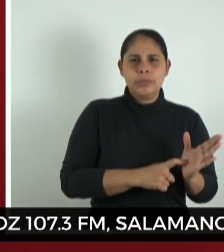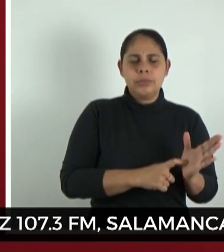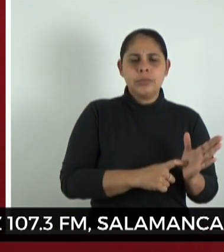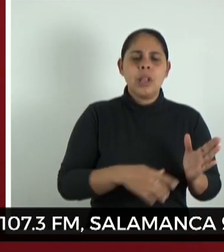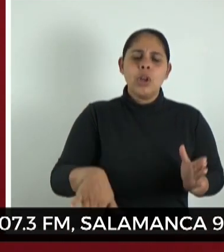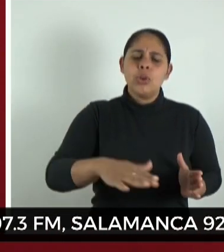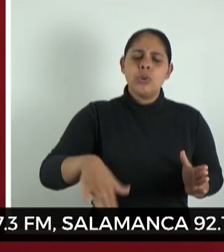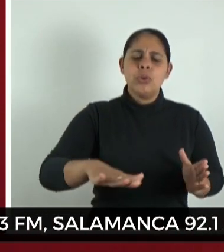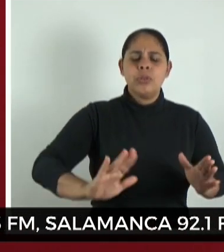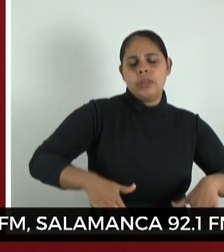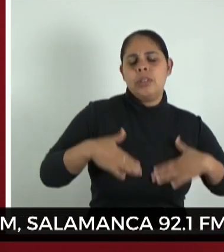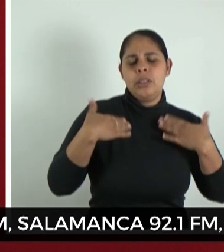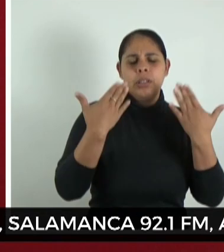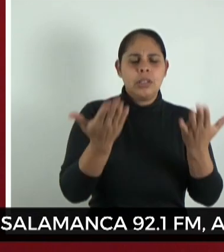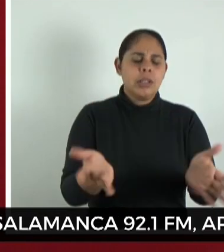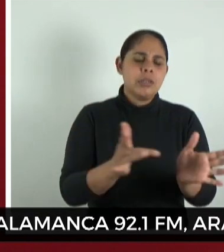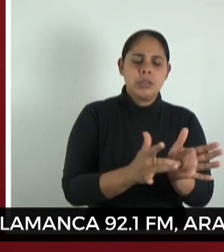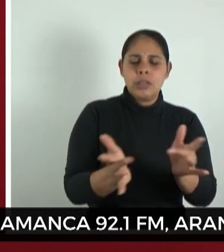en la gracia de Jesucristo.